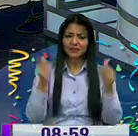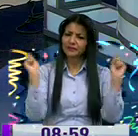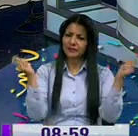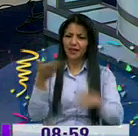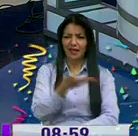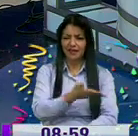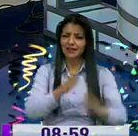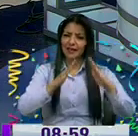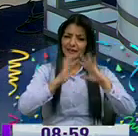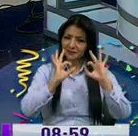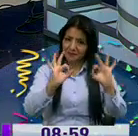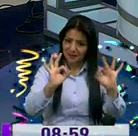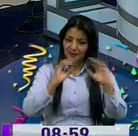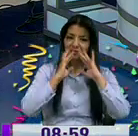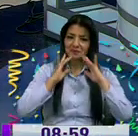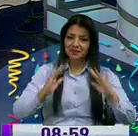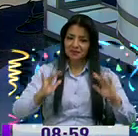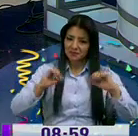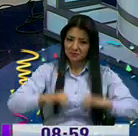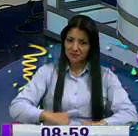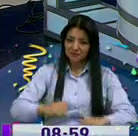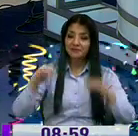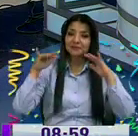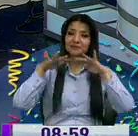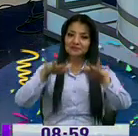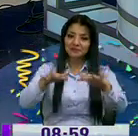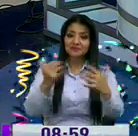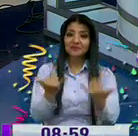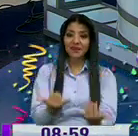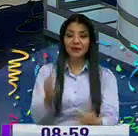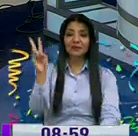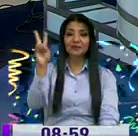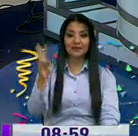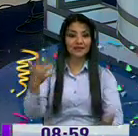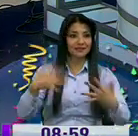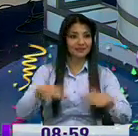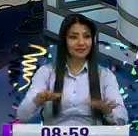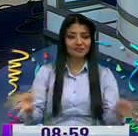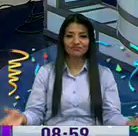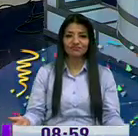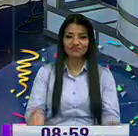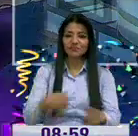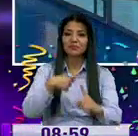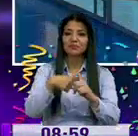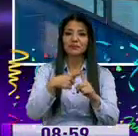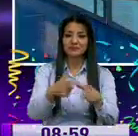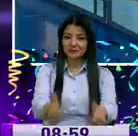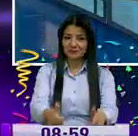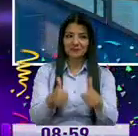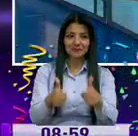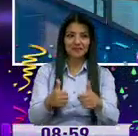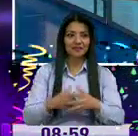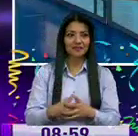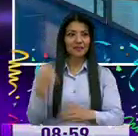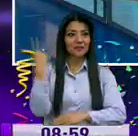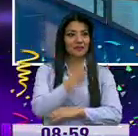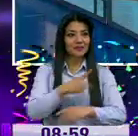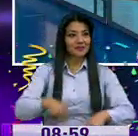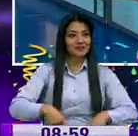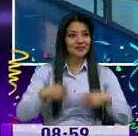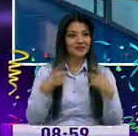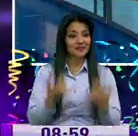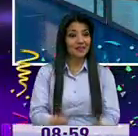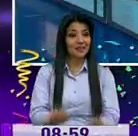casita, muy bien. Así que, bendiciones para este día viernes. Pónganle toda la buena energía, día a la vez. Emisión central